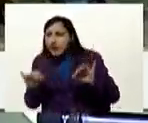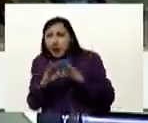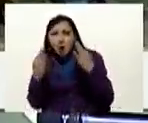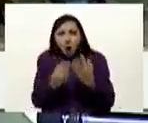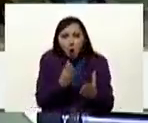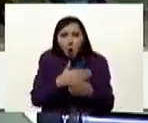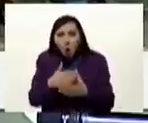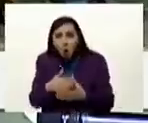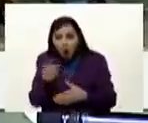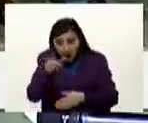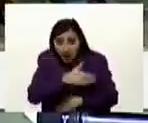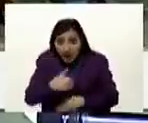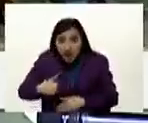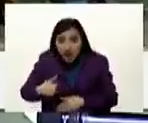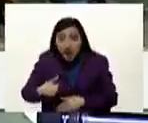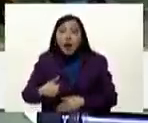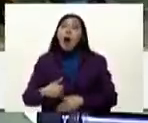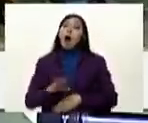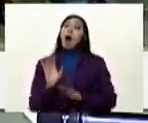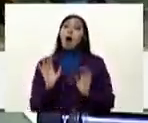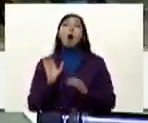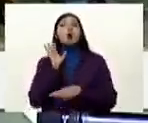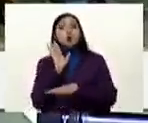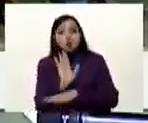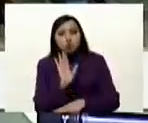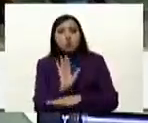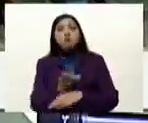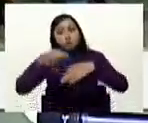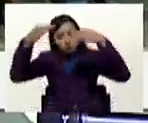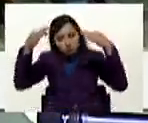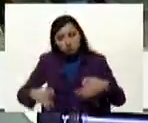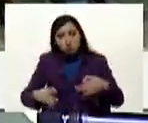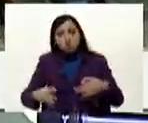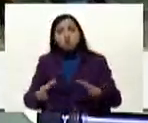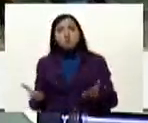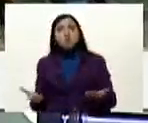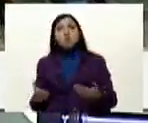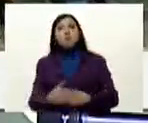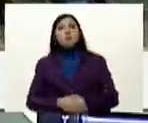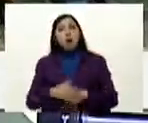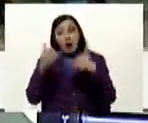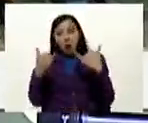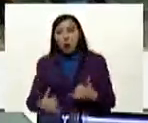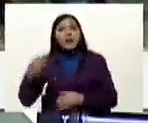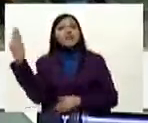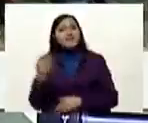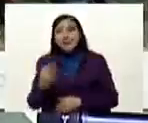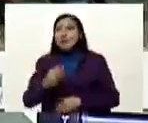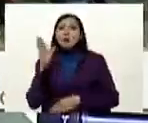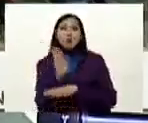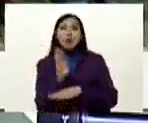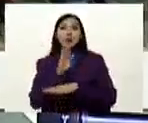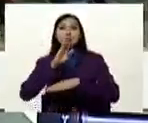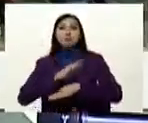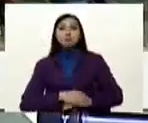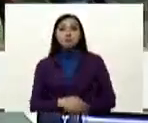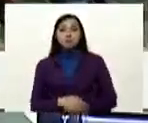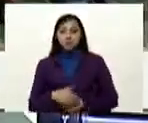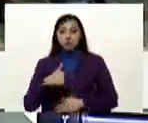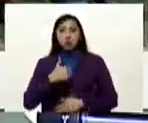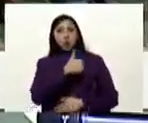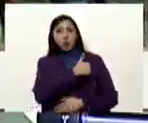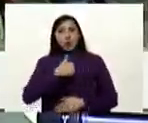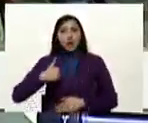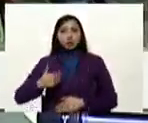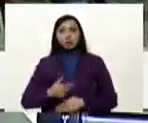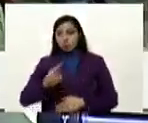compartir. Cuidémonos ahora, cuidémonos después. Cuidémonos siempre. Yo quiero, y yo